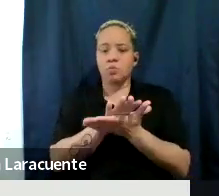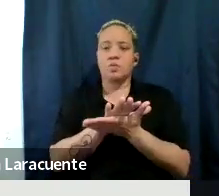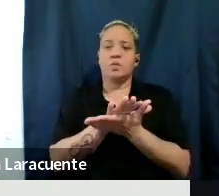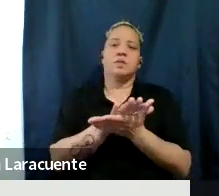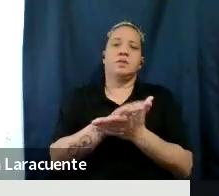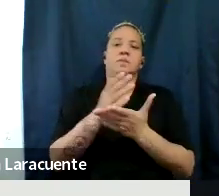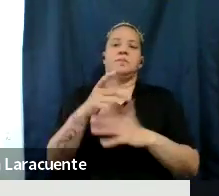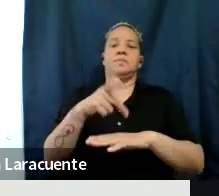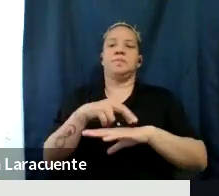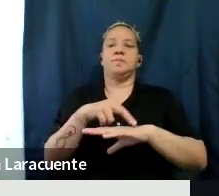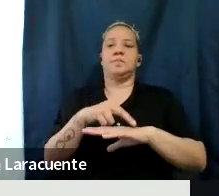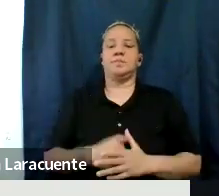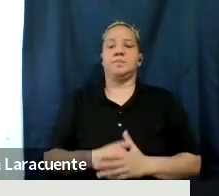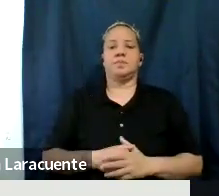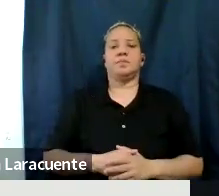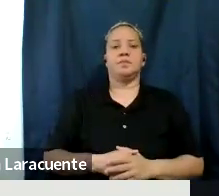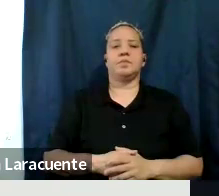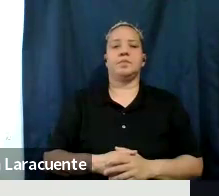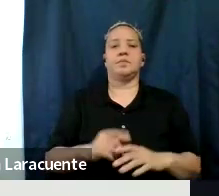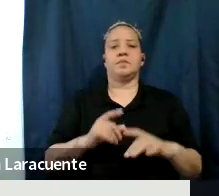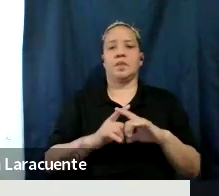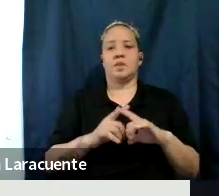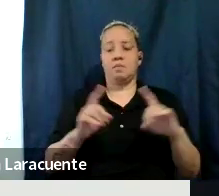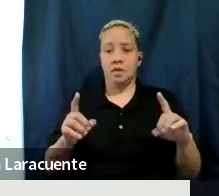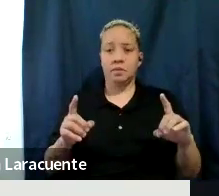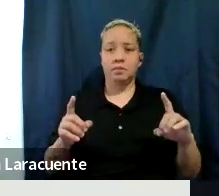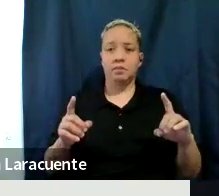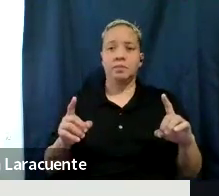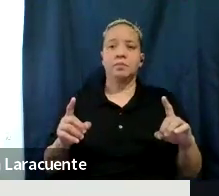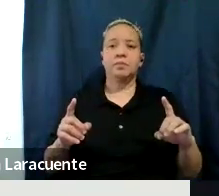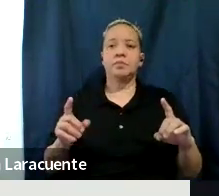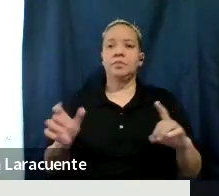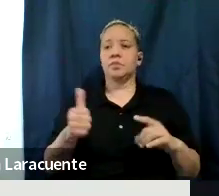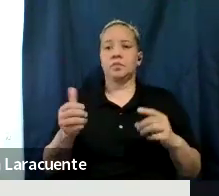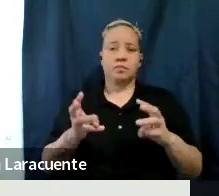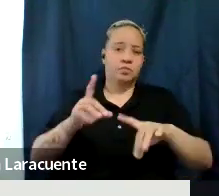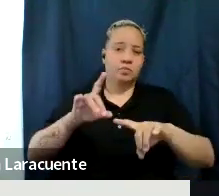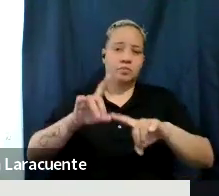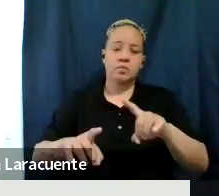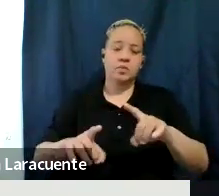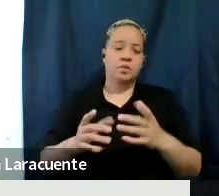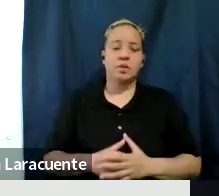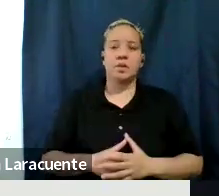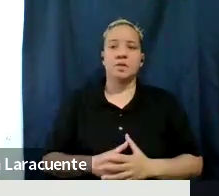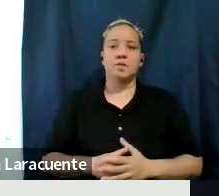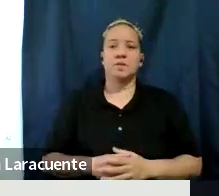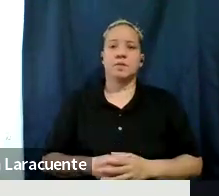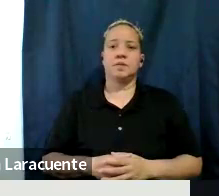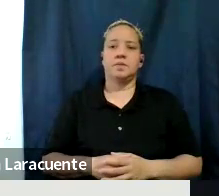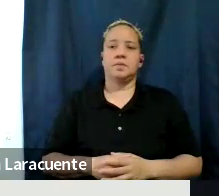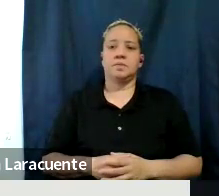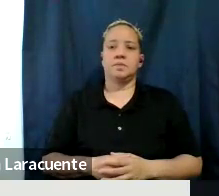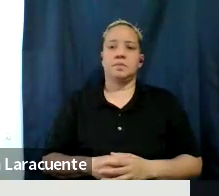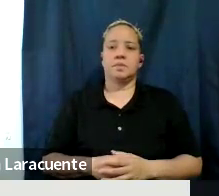Puerto Rico. Pero finalmente, y como no podía ser de otra manera, lo cierto es que